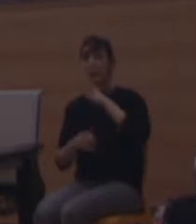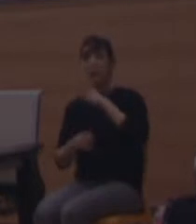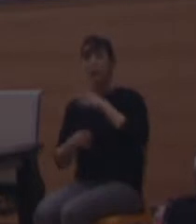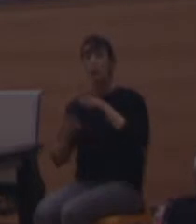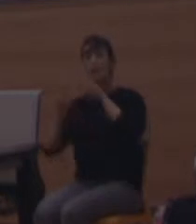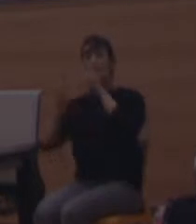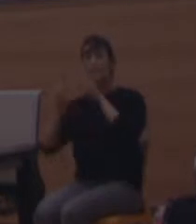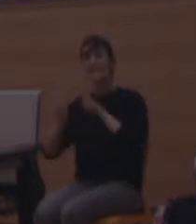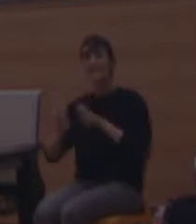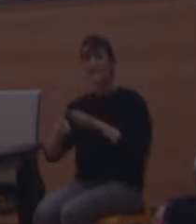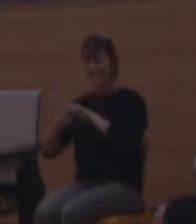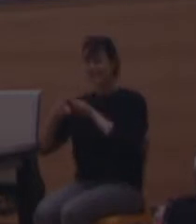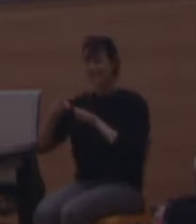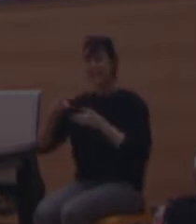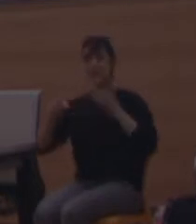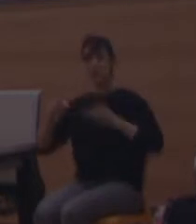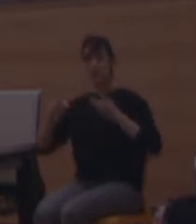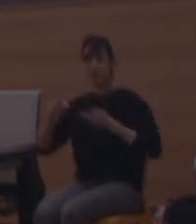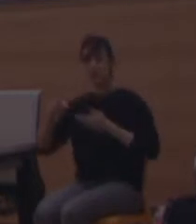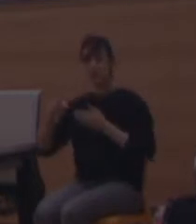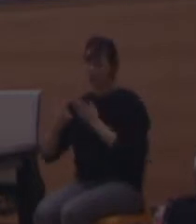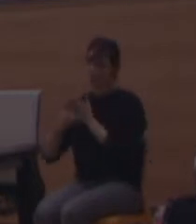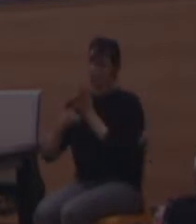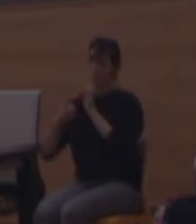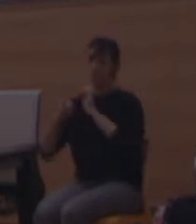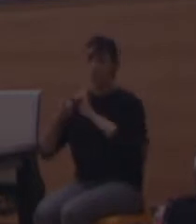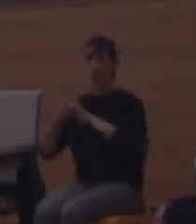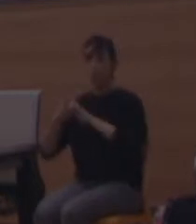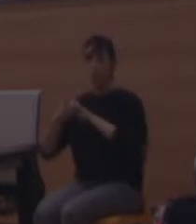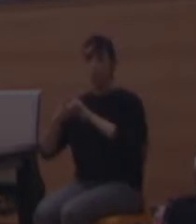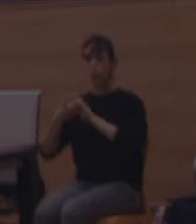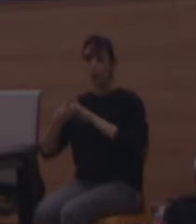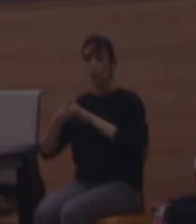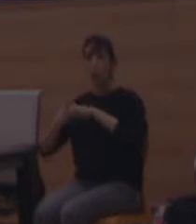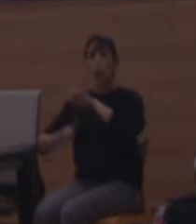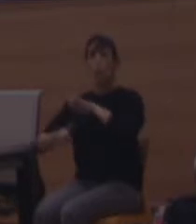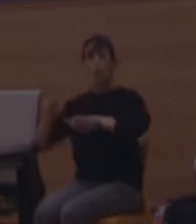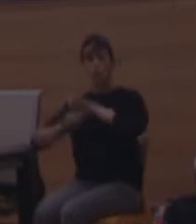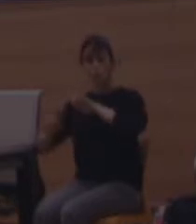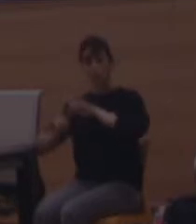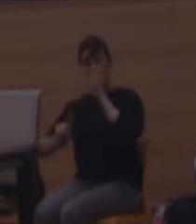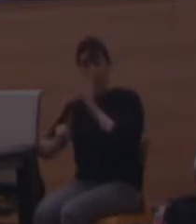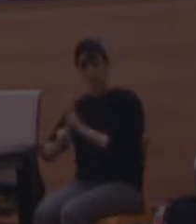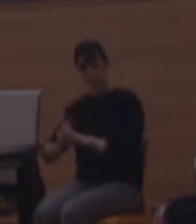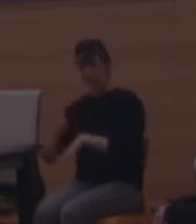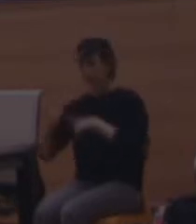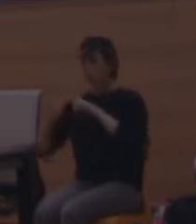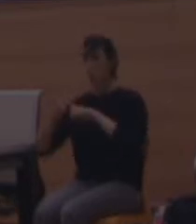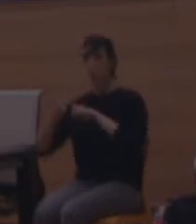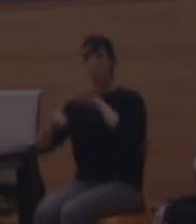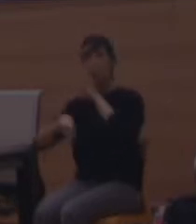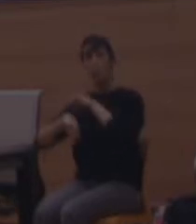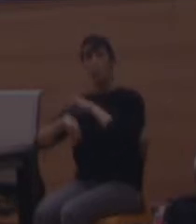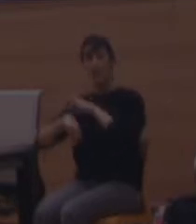aspectos fundamentales. Por un lado, se va a instaurar una neuropatía, por otro lado, vamos a tener la enfermedad